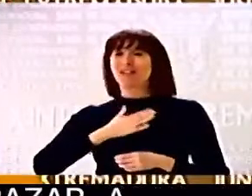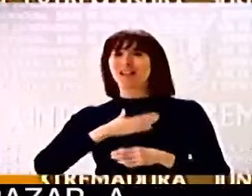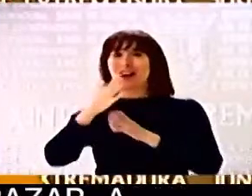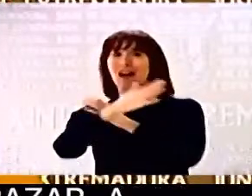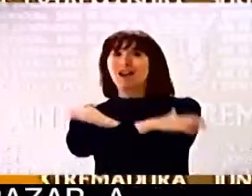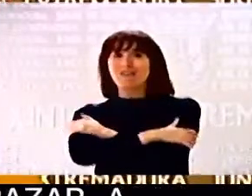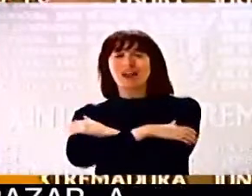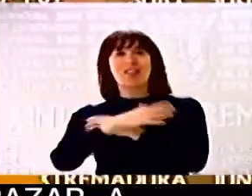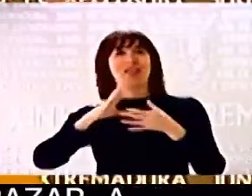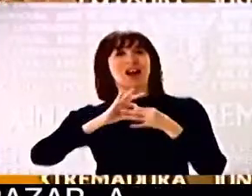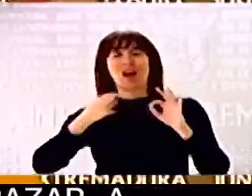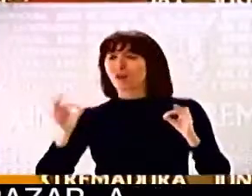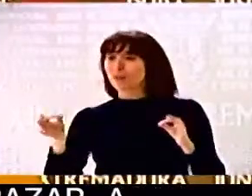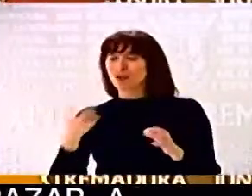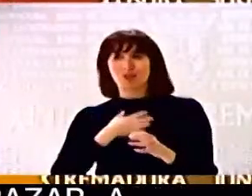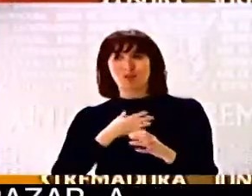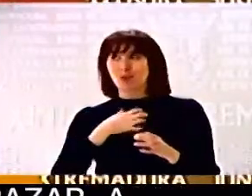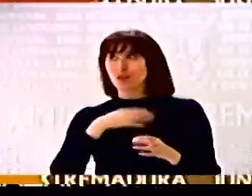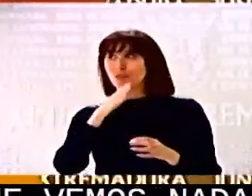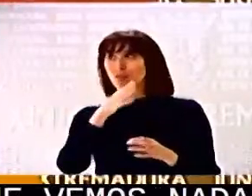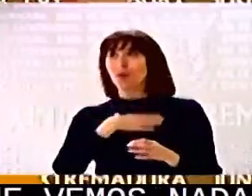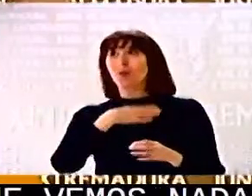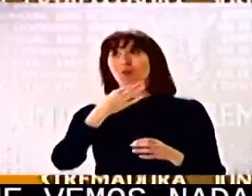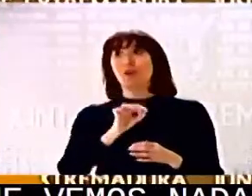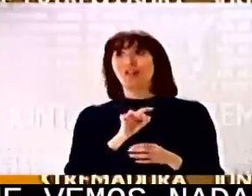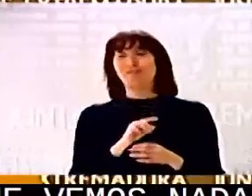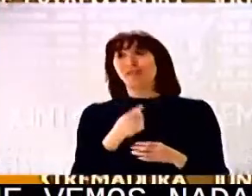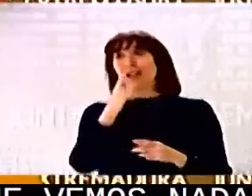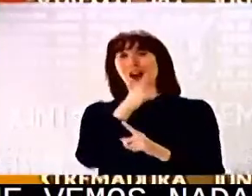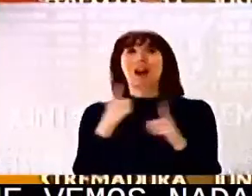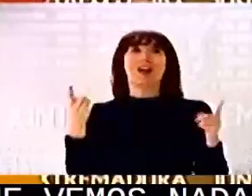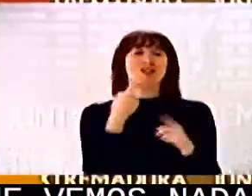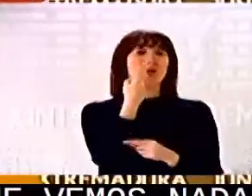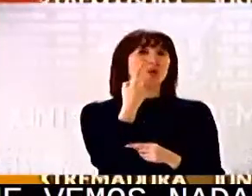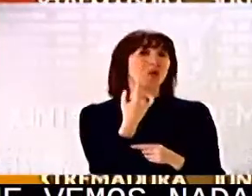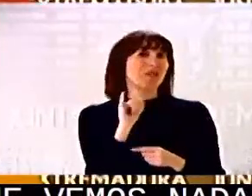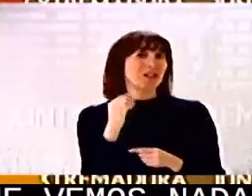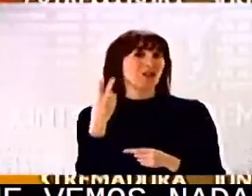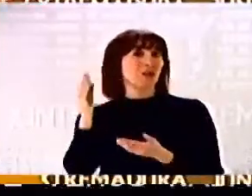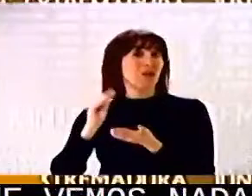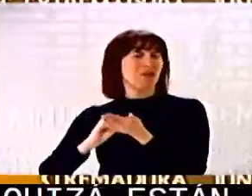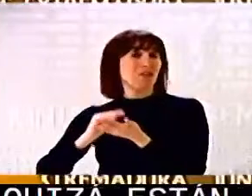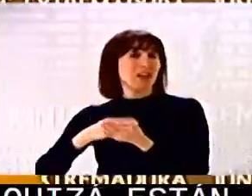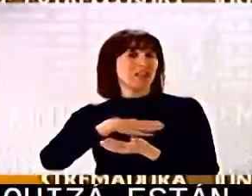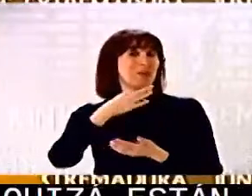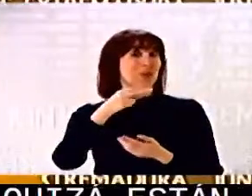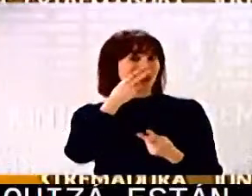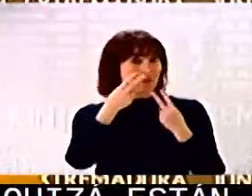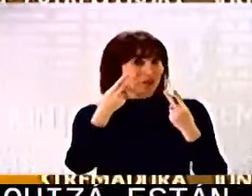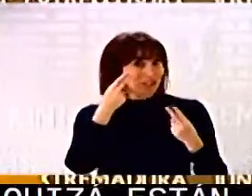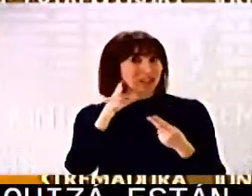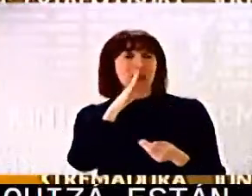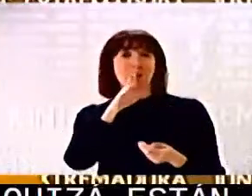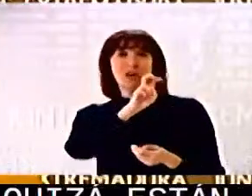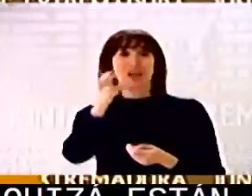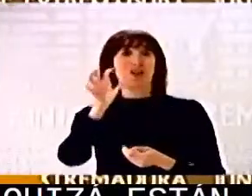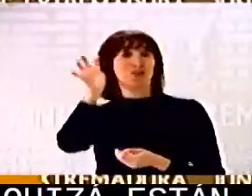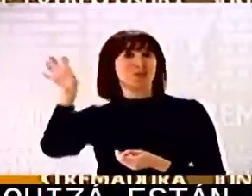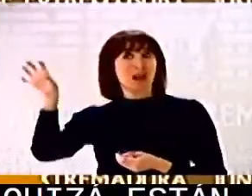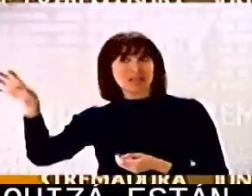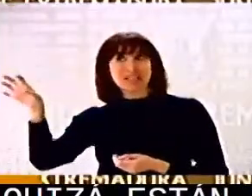amigos, probablemente a los que vemos nada más que una o dos veces al año, porque quizás están en otros países, están en otras comunidades